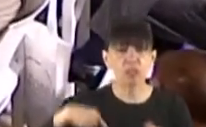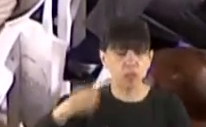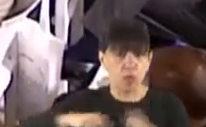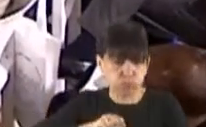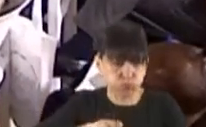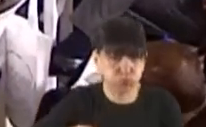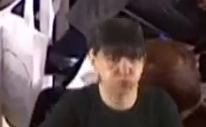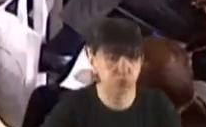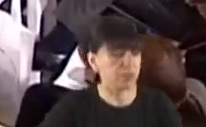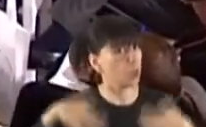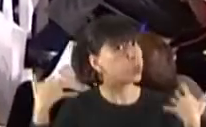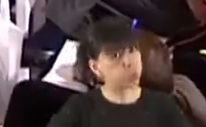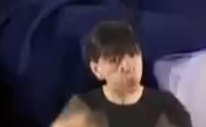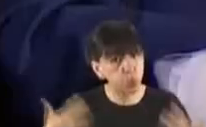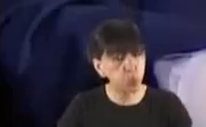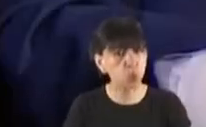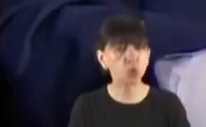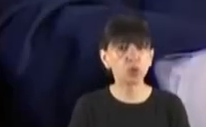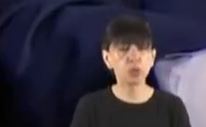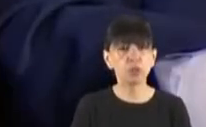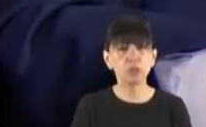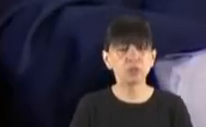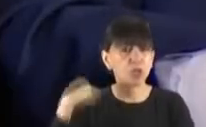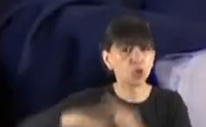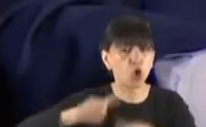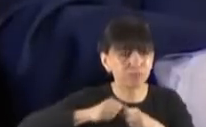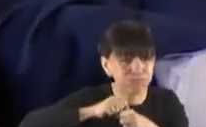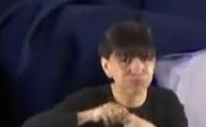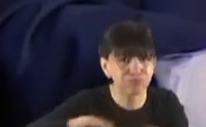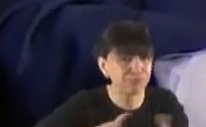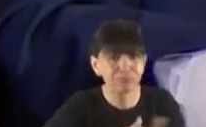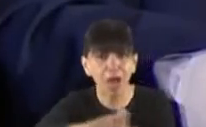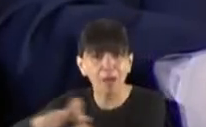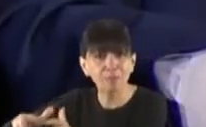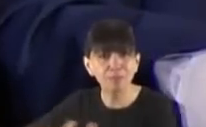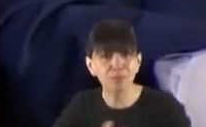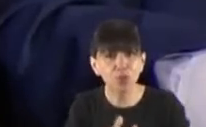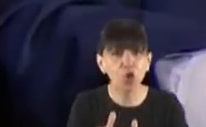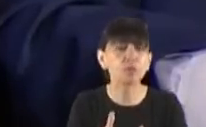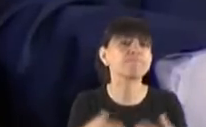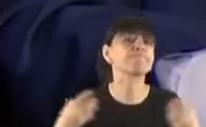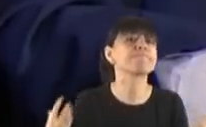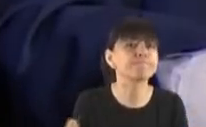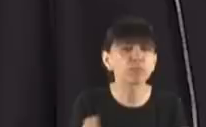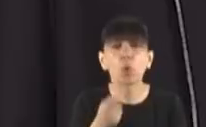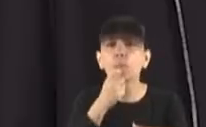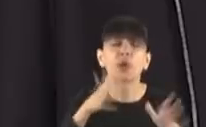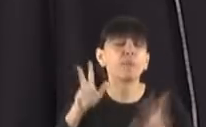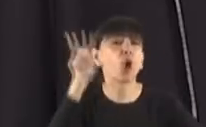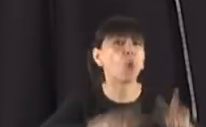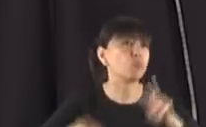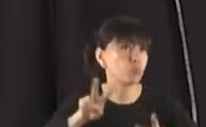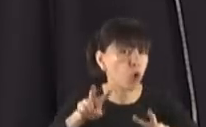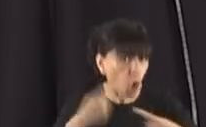enormes. Consecuencias que dieron lugar, entre otras cosas, al perfeccionamiento del funcionamiento de las Naciones